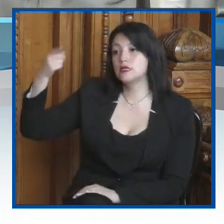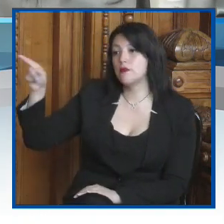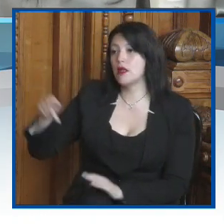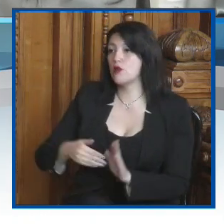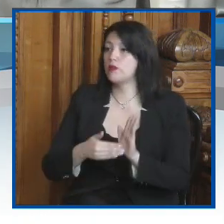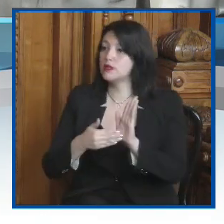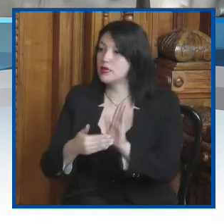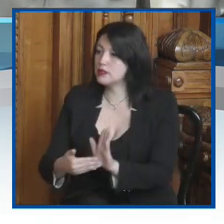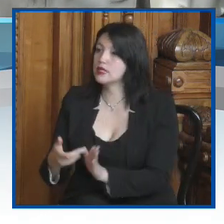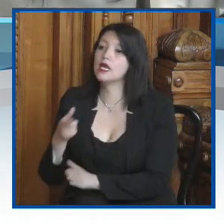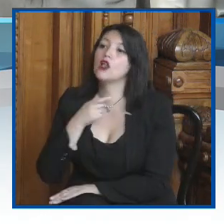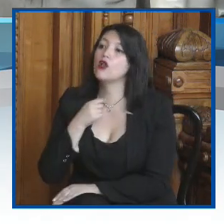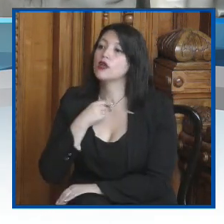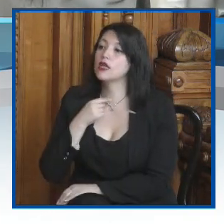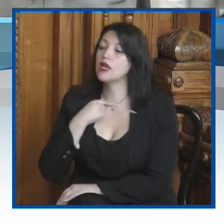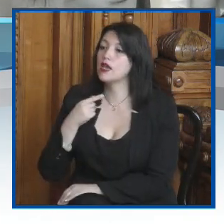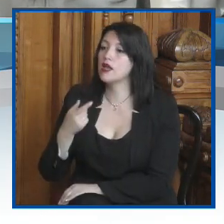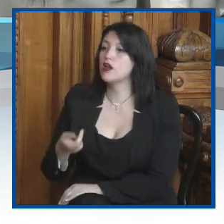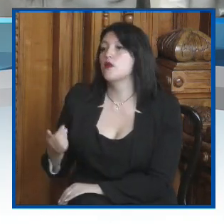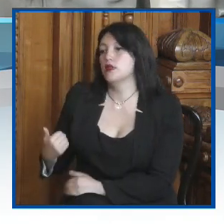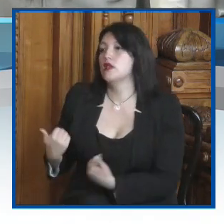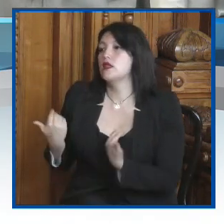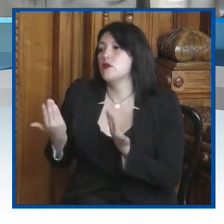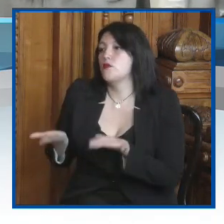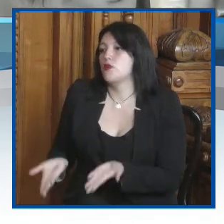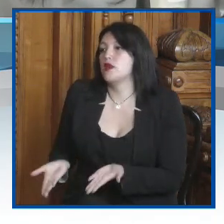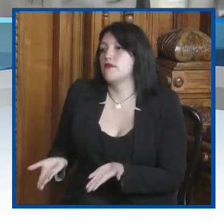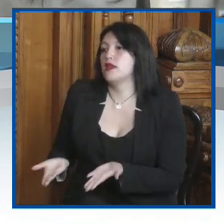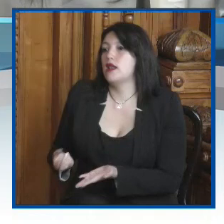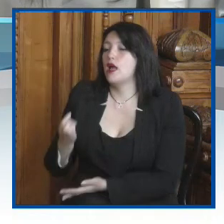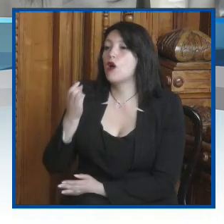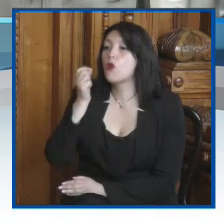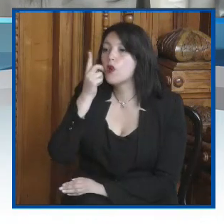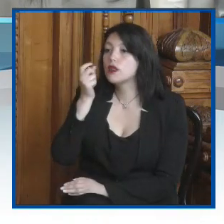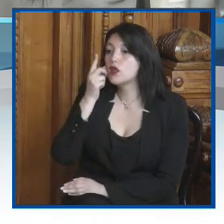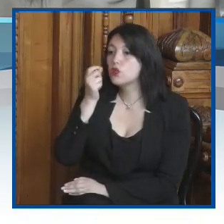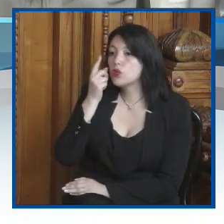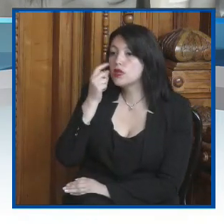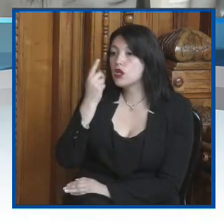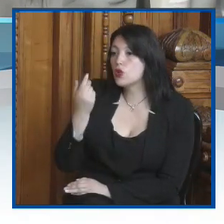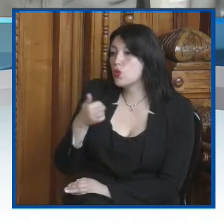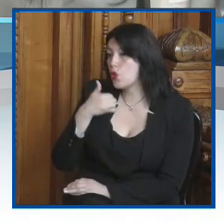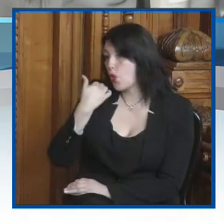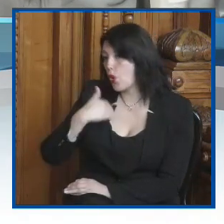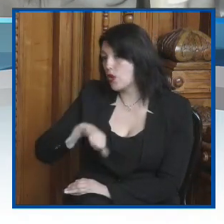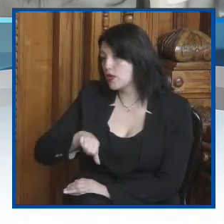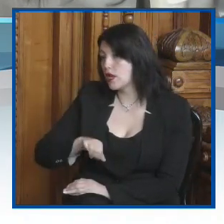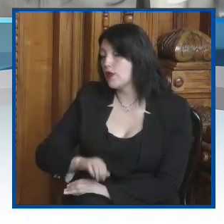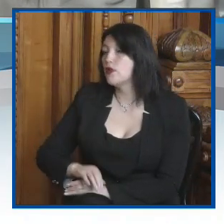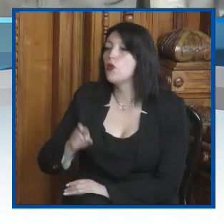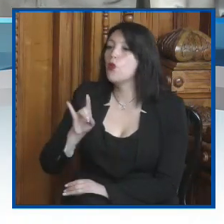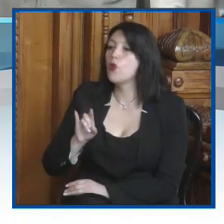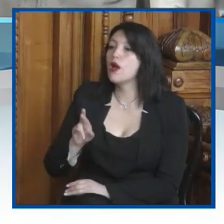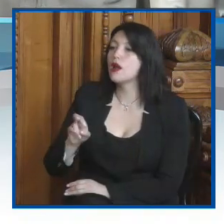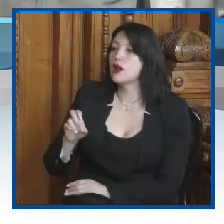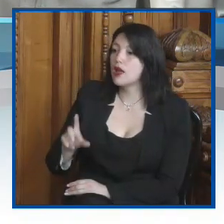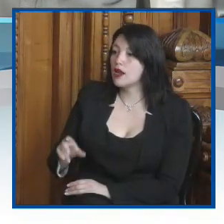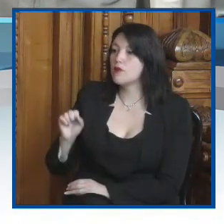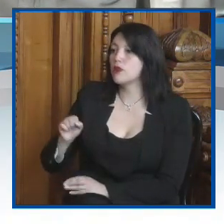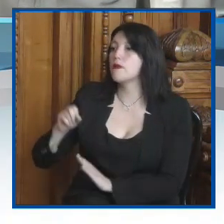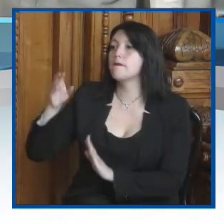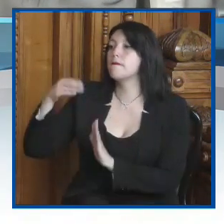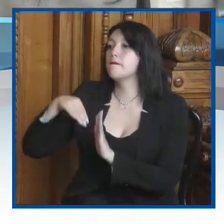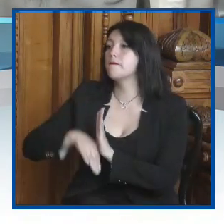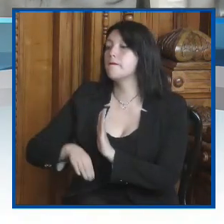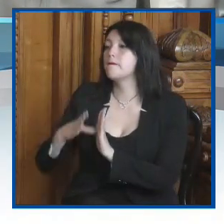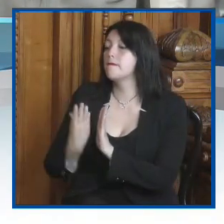que cualquiera que lo quiera, lo vamos a tener disponible en la cuenta de Twitter, obviamente, con un código QR que los van a poder bajar